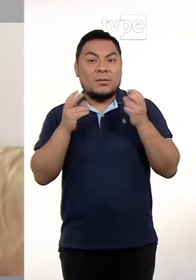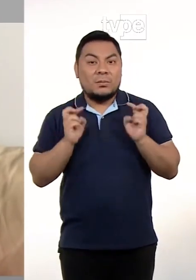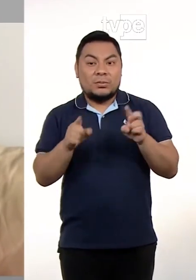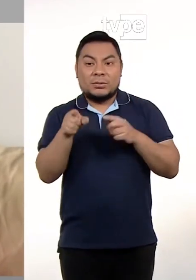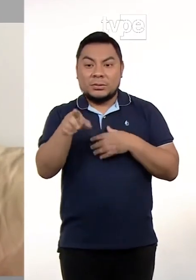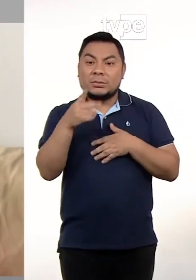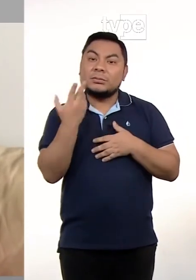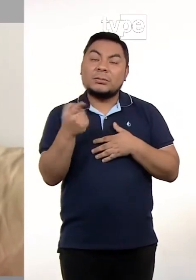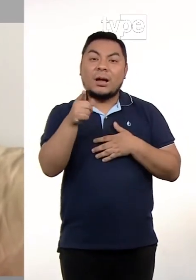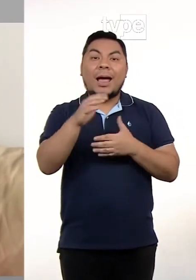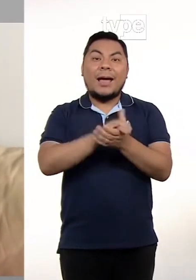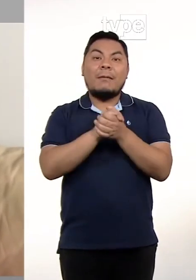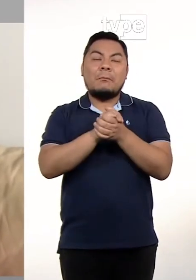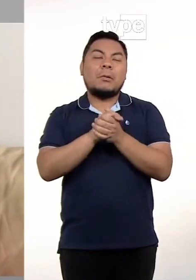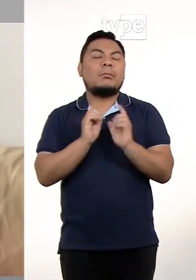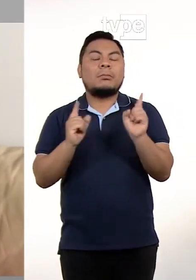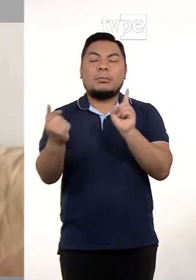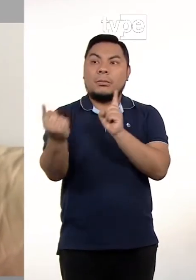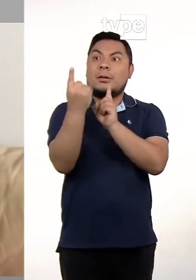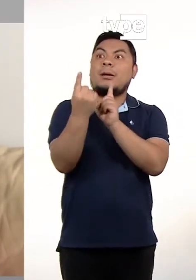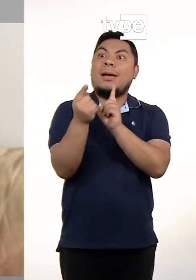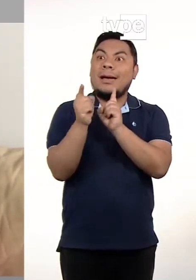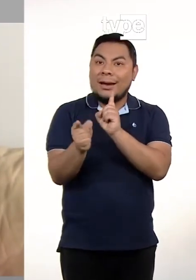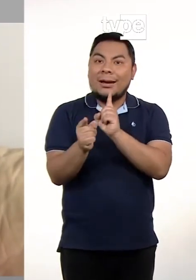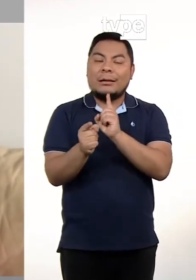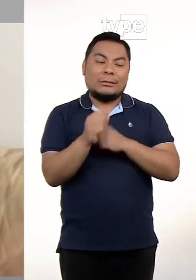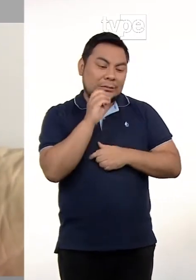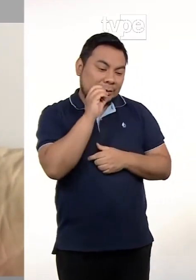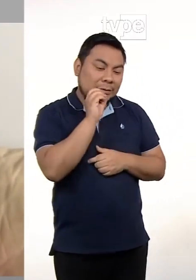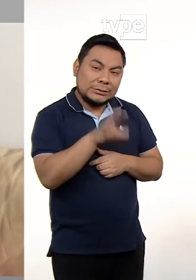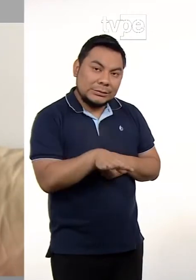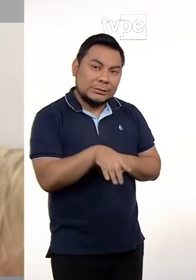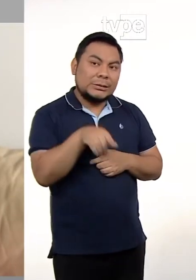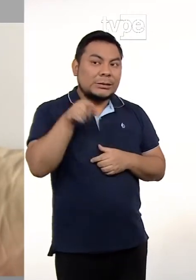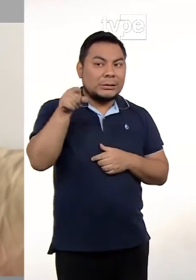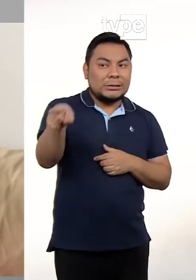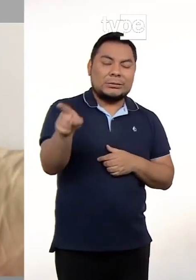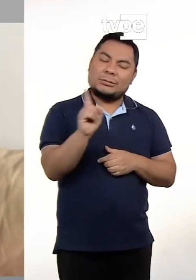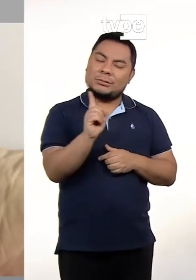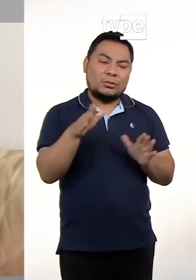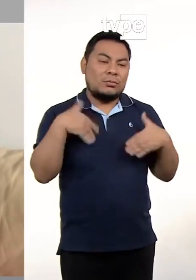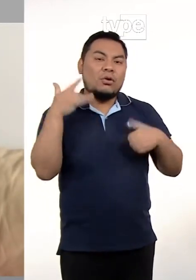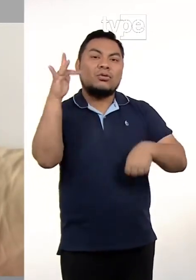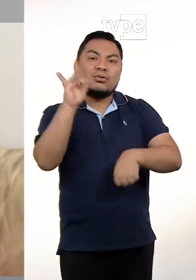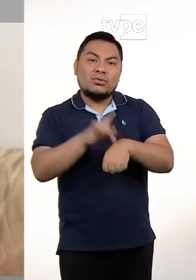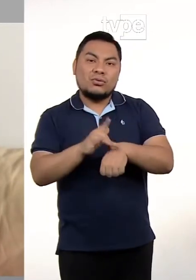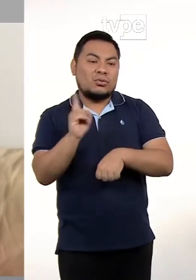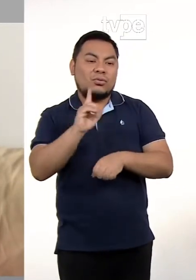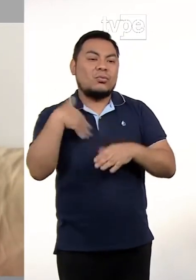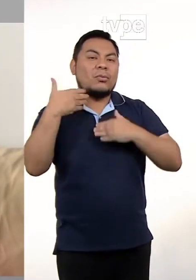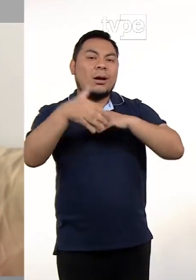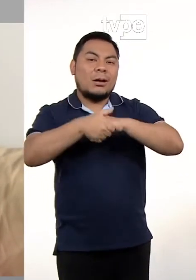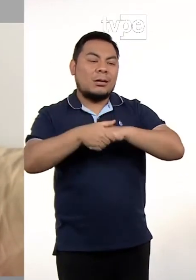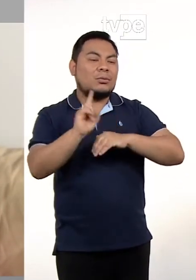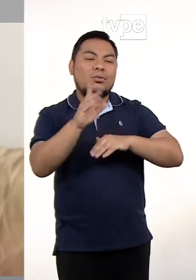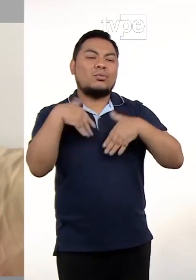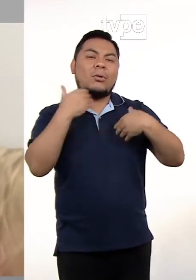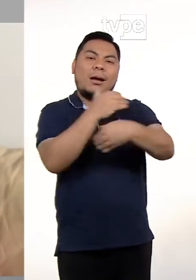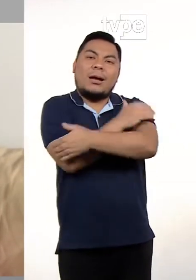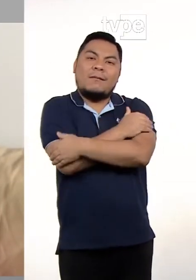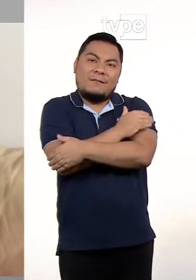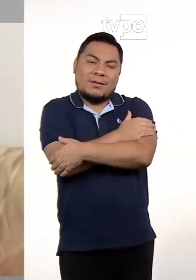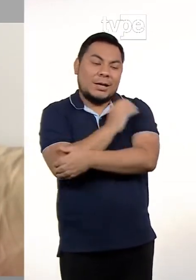la oportunidad de encontrarse con un amiguito, tenemos que decirles que no lo pueden tocar, que no lo